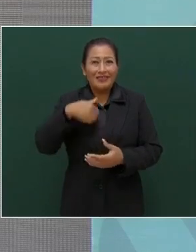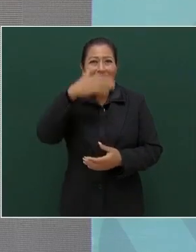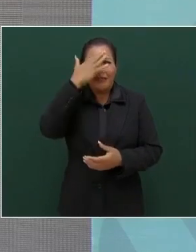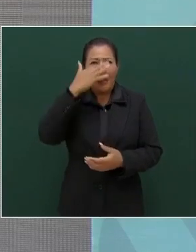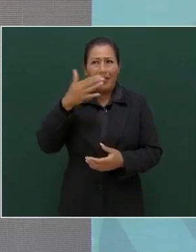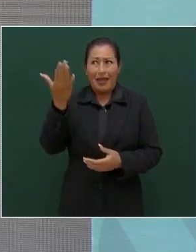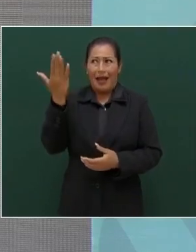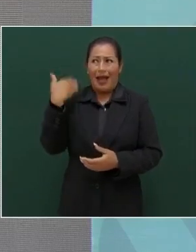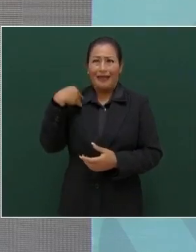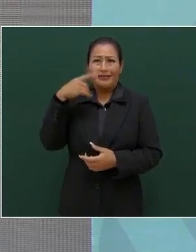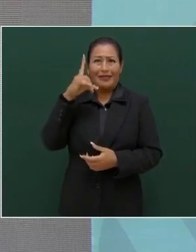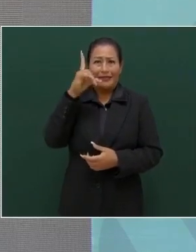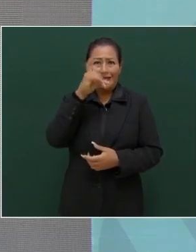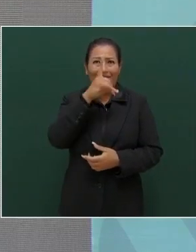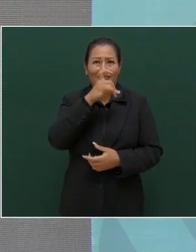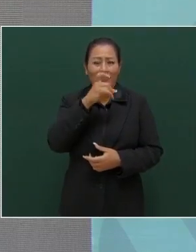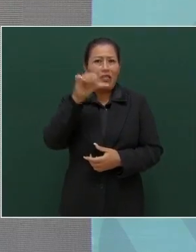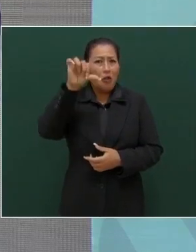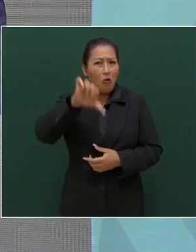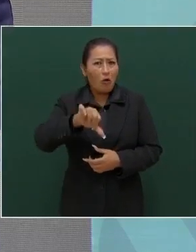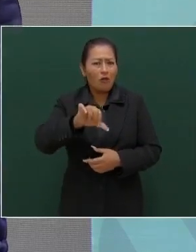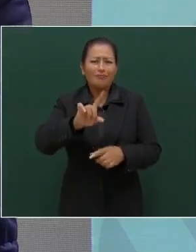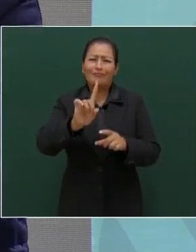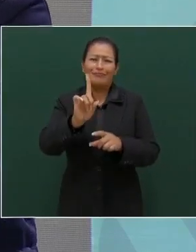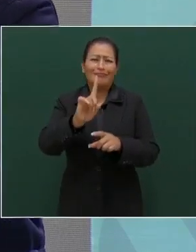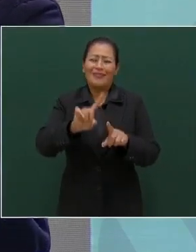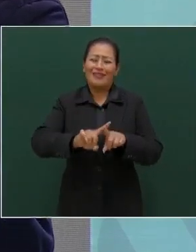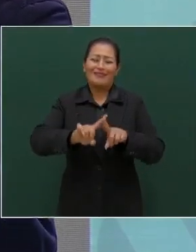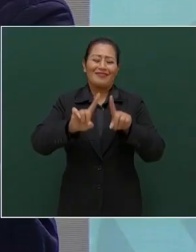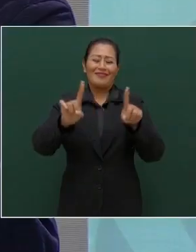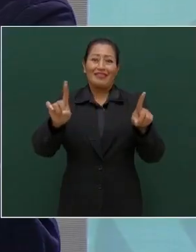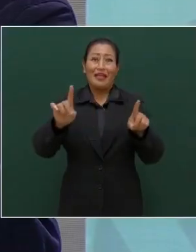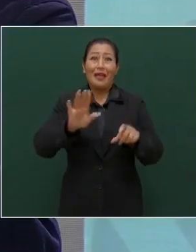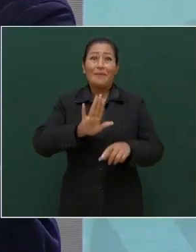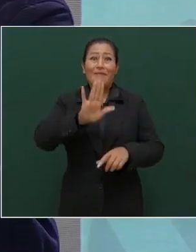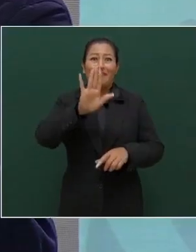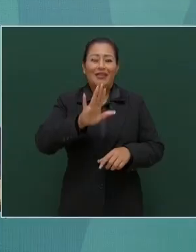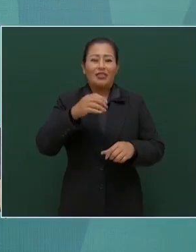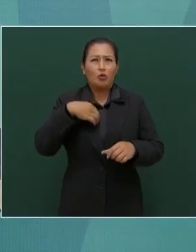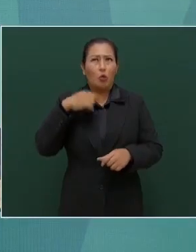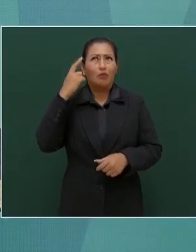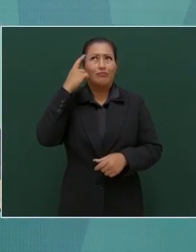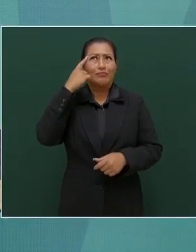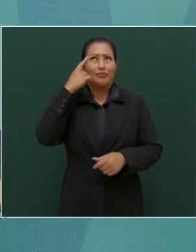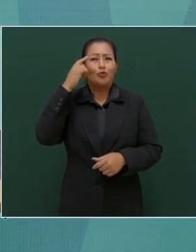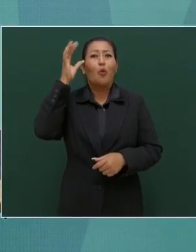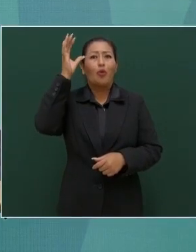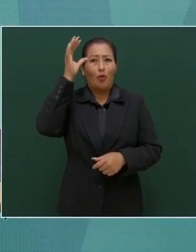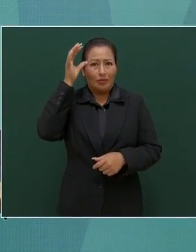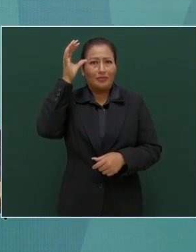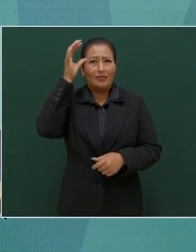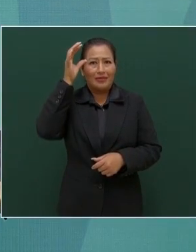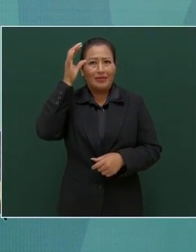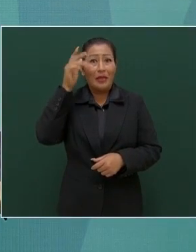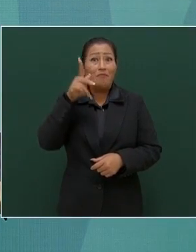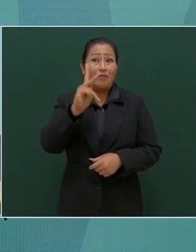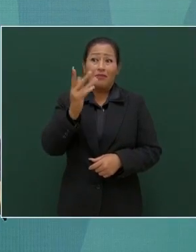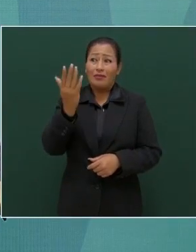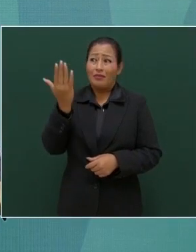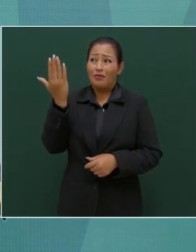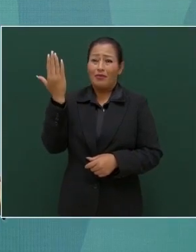difícil. Ahora no, ahora ya la gente despertó, está muy consciente, pero en aquel entonces